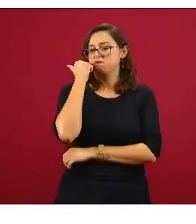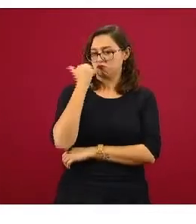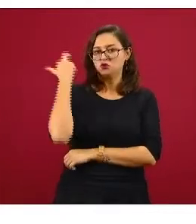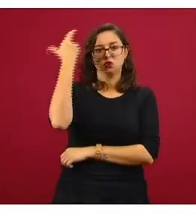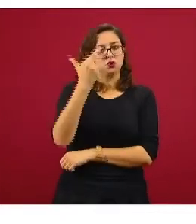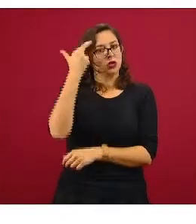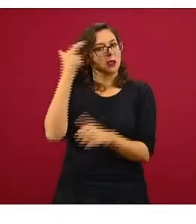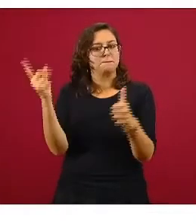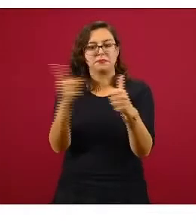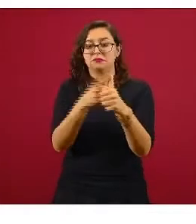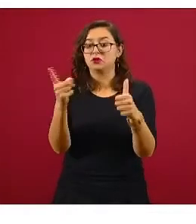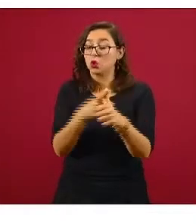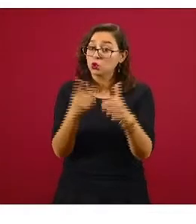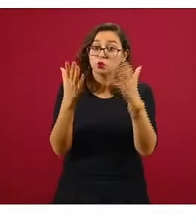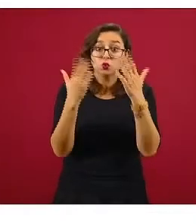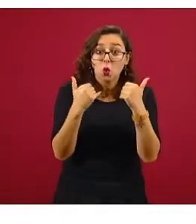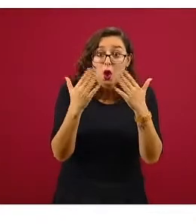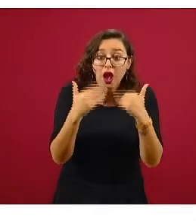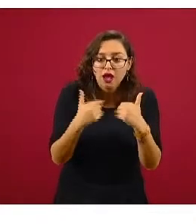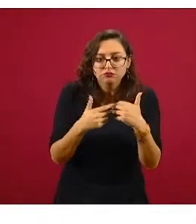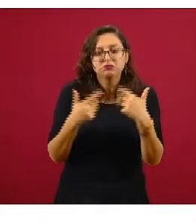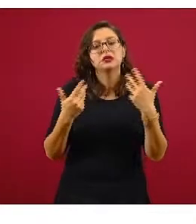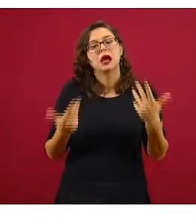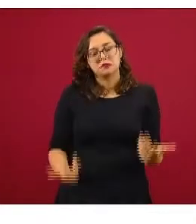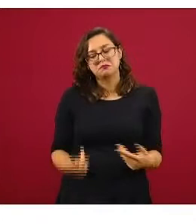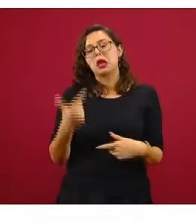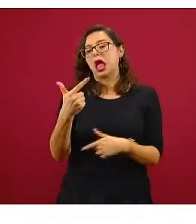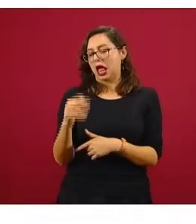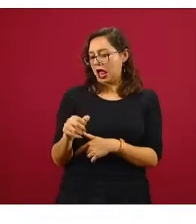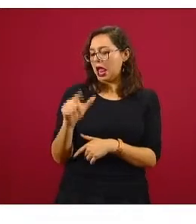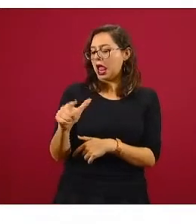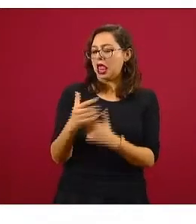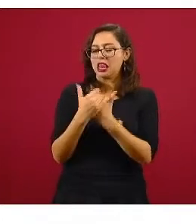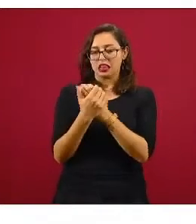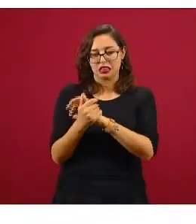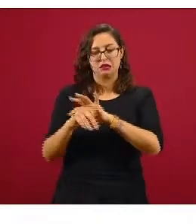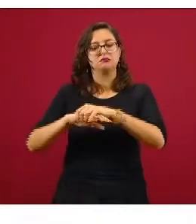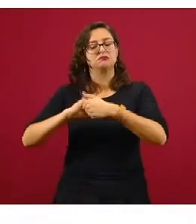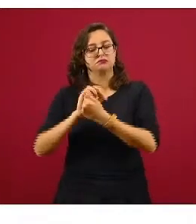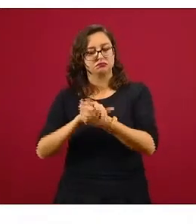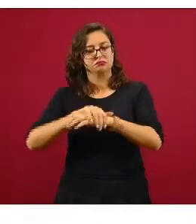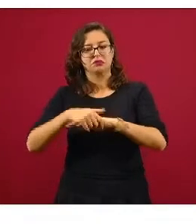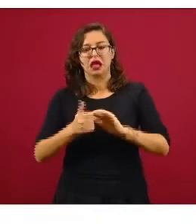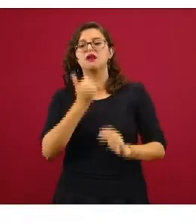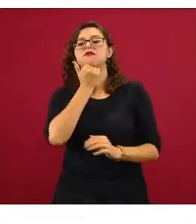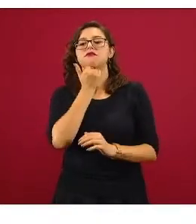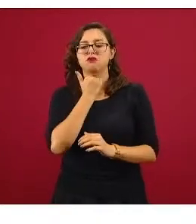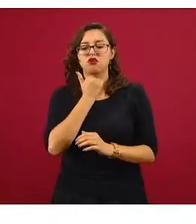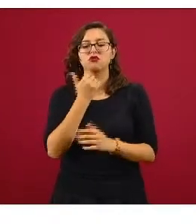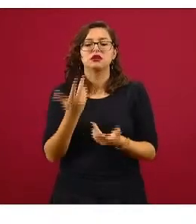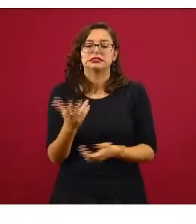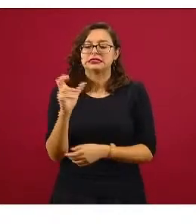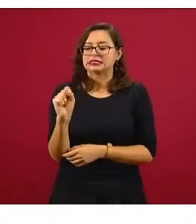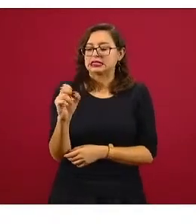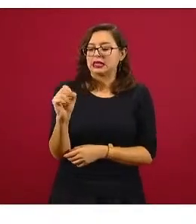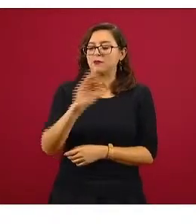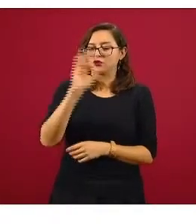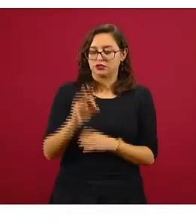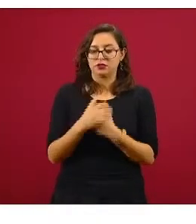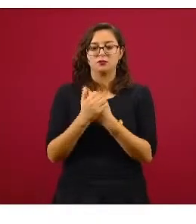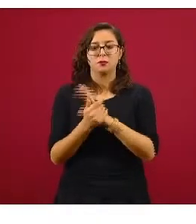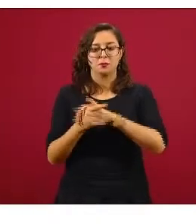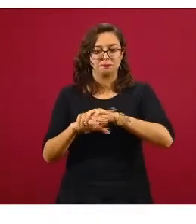se tiene acceso a agua y jabón utilizar el las soluciones con base de alcohol por lo menos al 60 por ciento